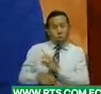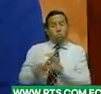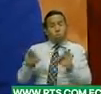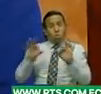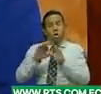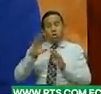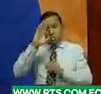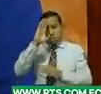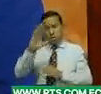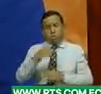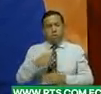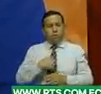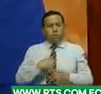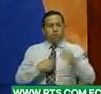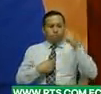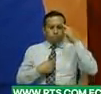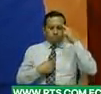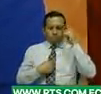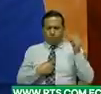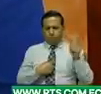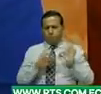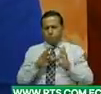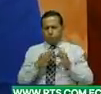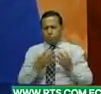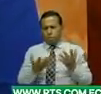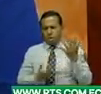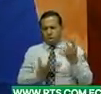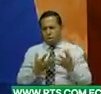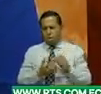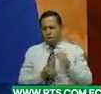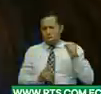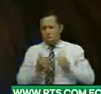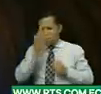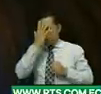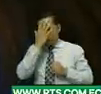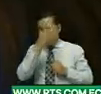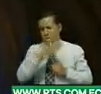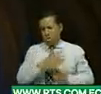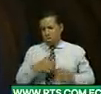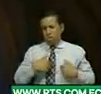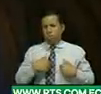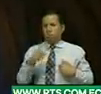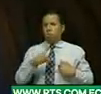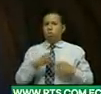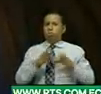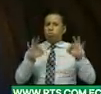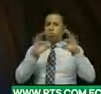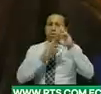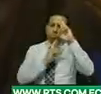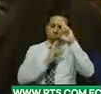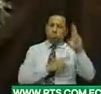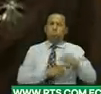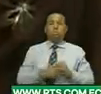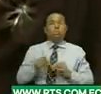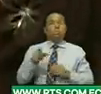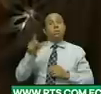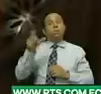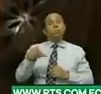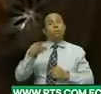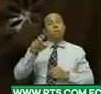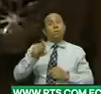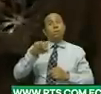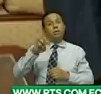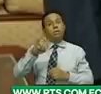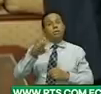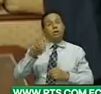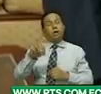pensar en mi familia. No quisiera que en algún momento ellos lleguen a avergonzarse de mí. Es Jimena Peña, aspirante a Carondelet, que sacrificó a su familia desde